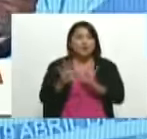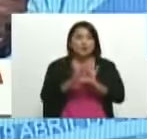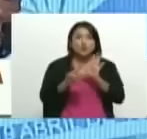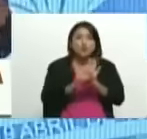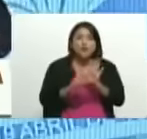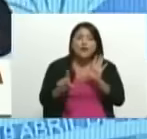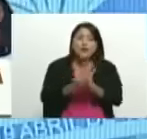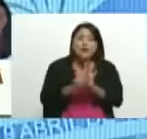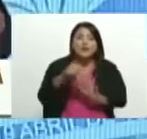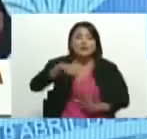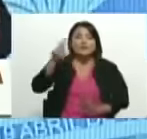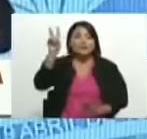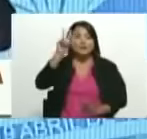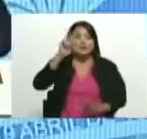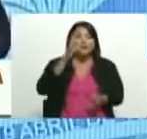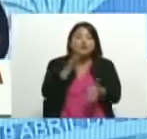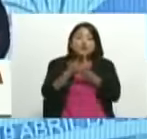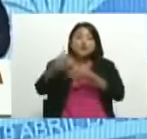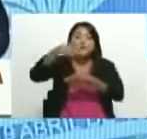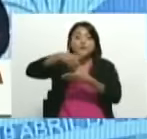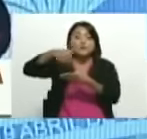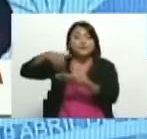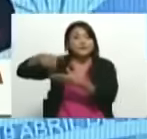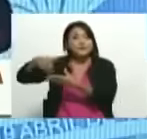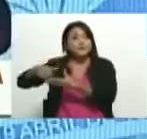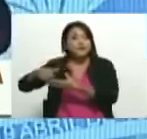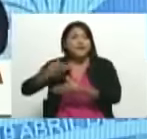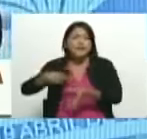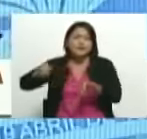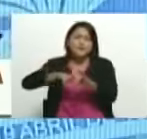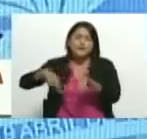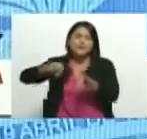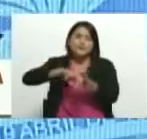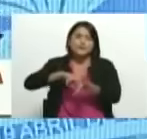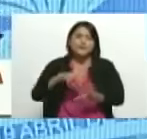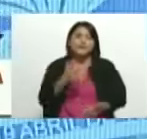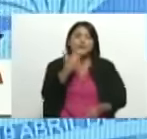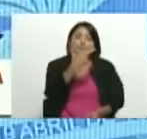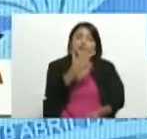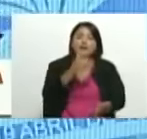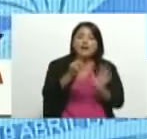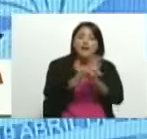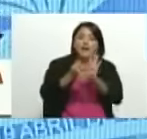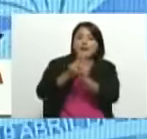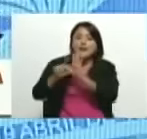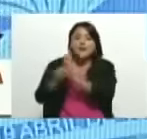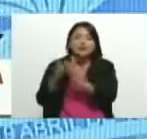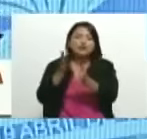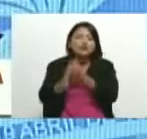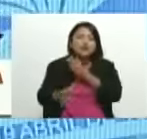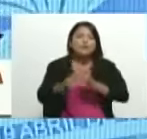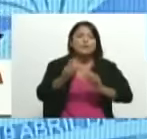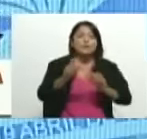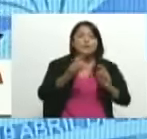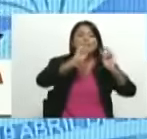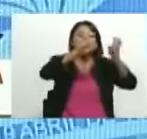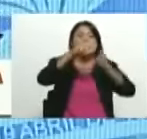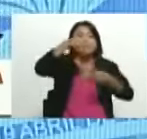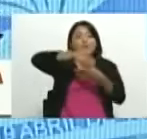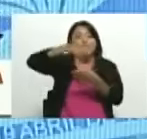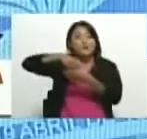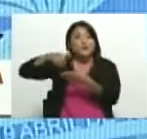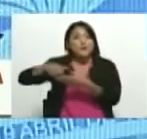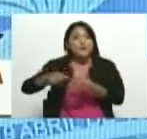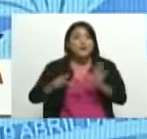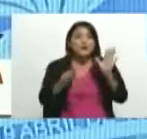y las leyes de la República. En materia electoral hay, lo he dicho varias veces, lo repito ahora, hay tres leyes que rigen el tema electoral, principalmente la